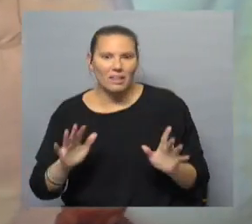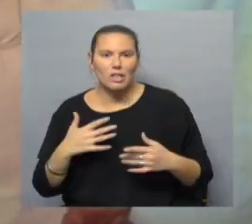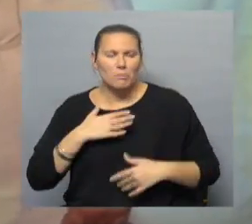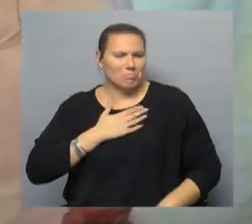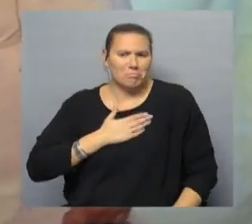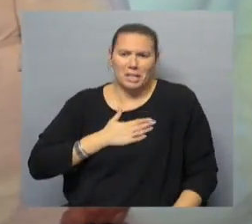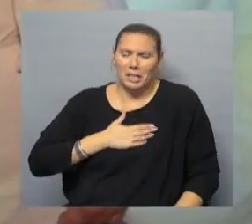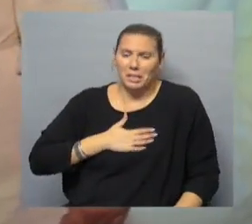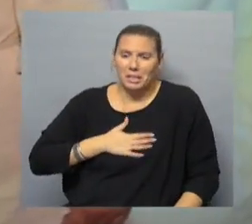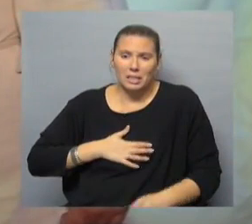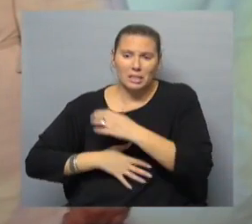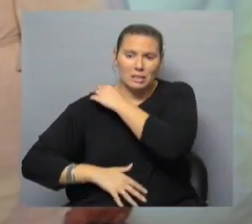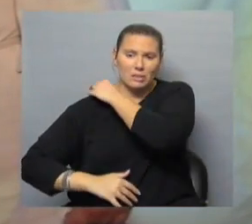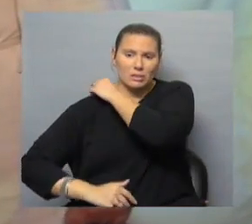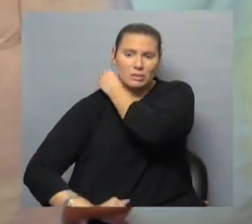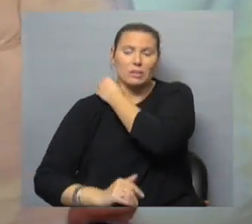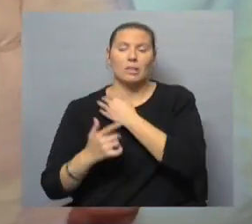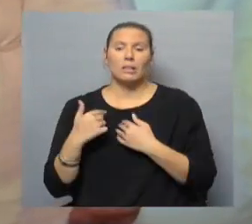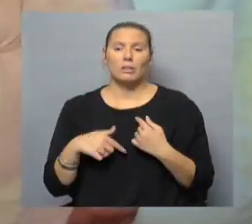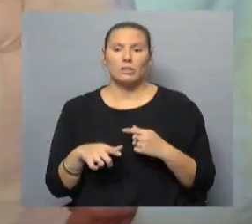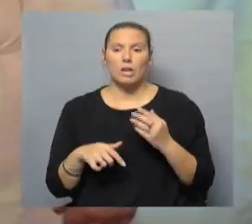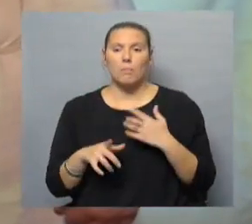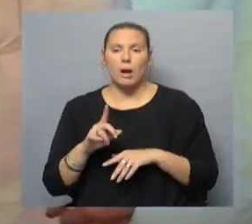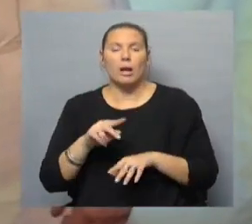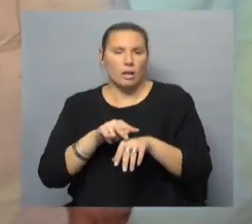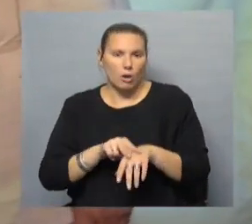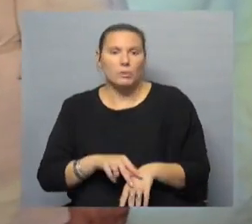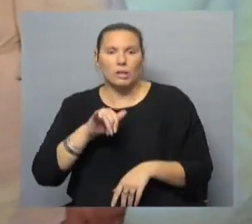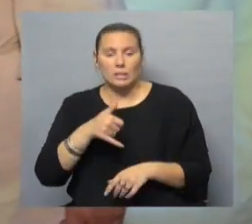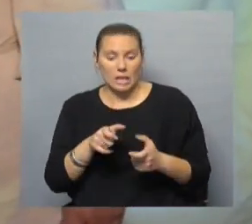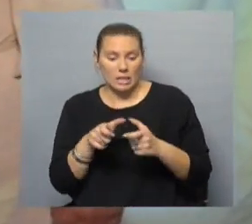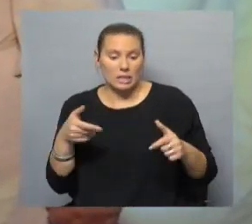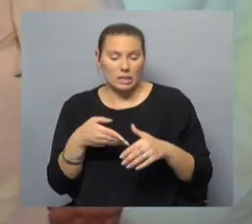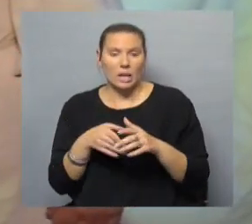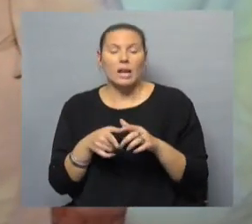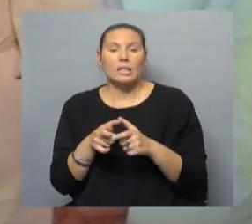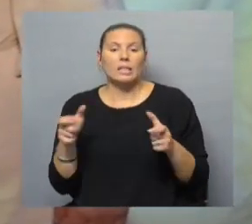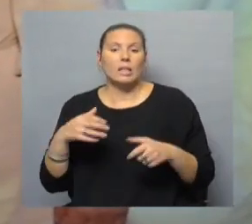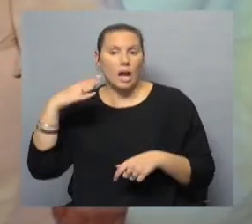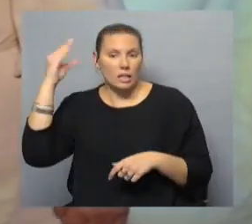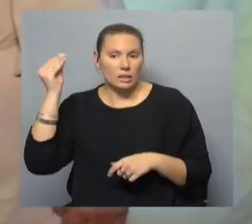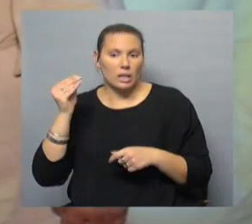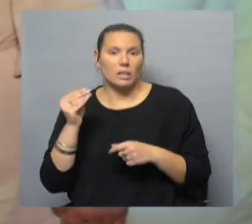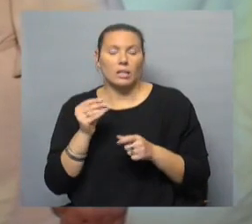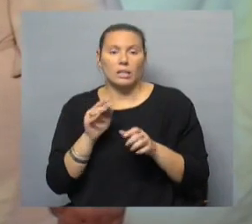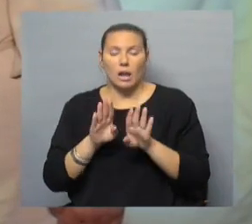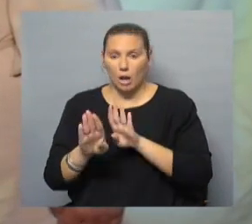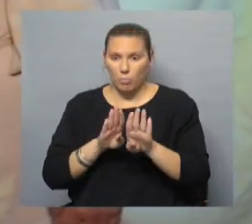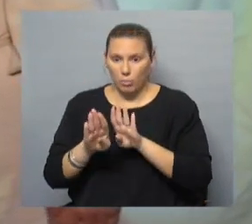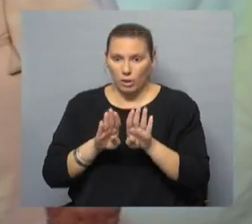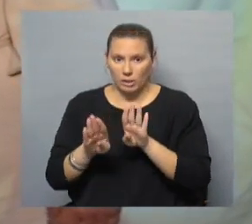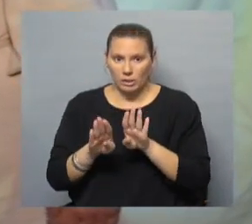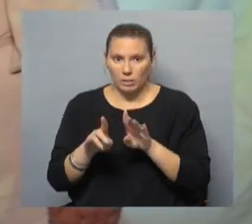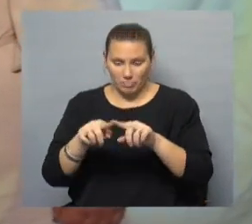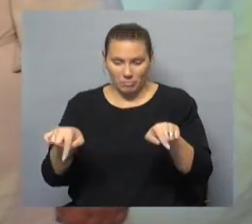relajados y relajadas también. Así que bueno, más que recomendable. Las entradas están en Ticantel y en boleterías de aquí de